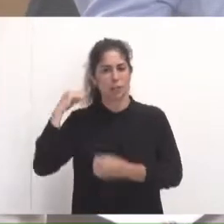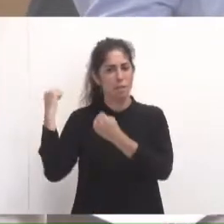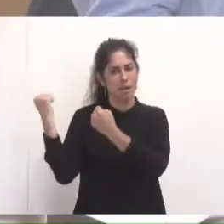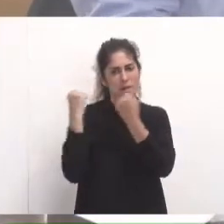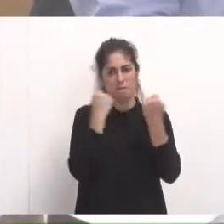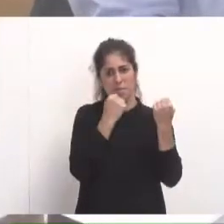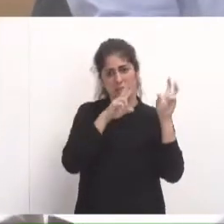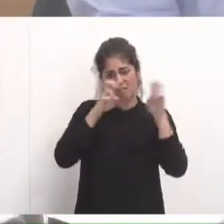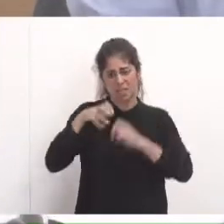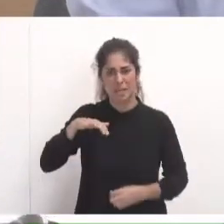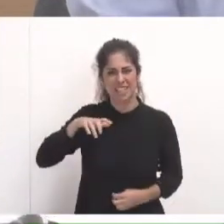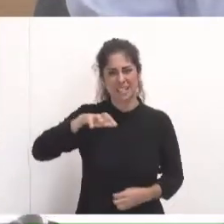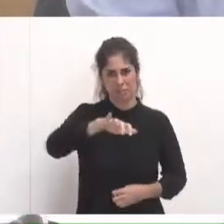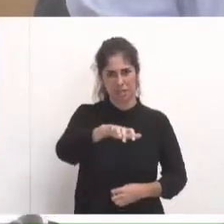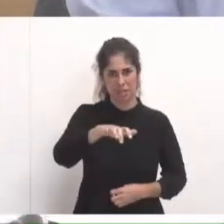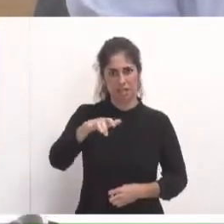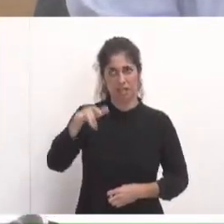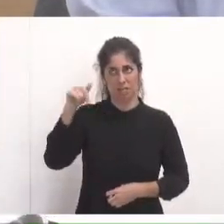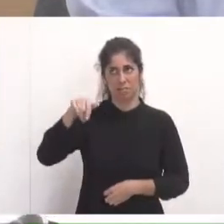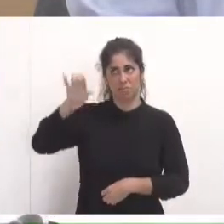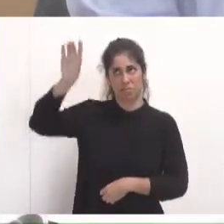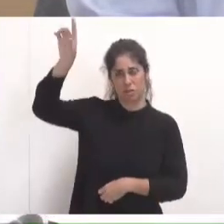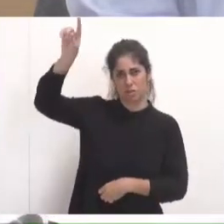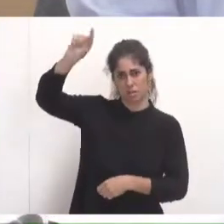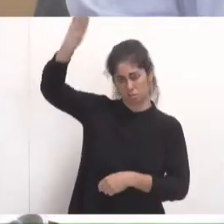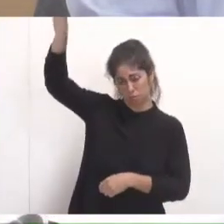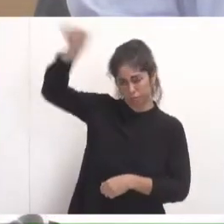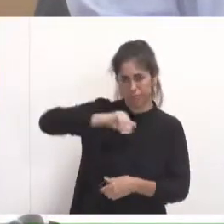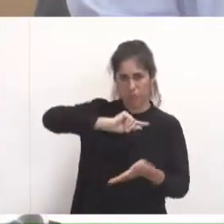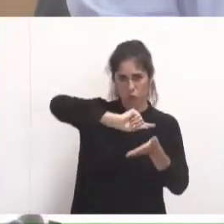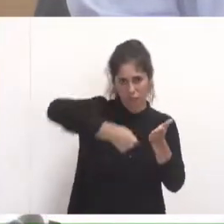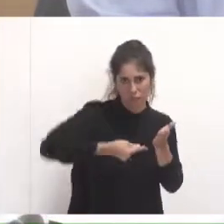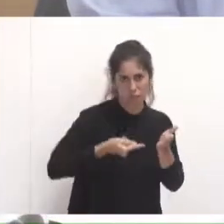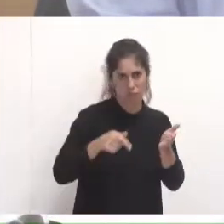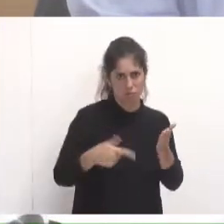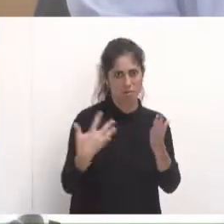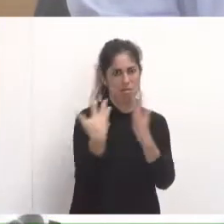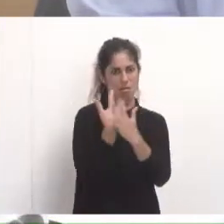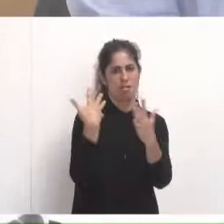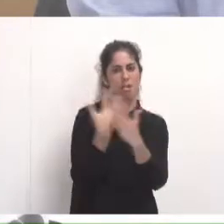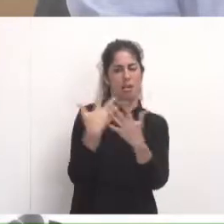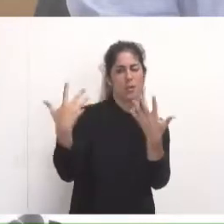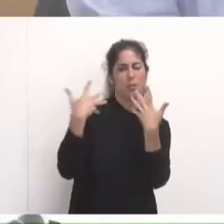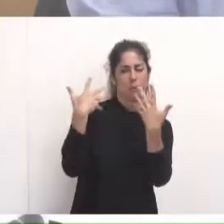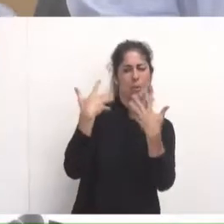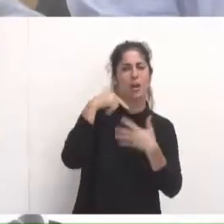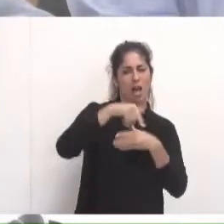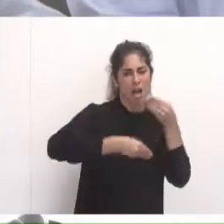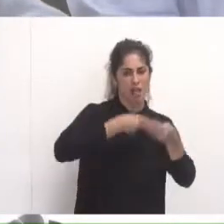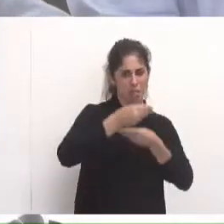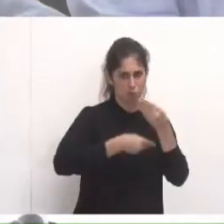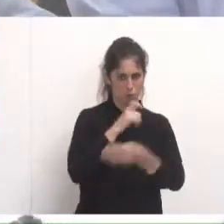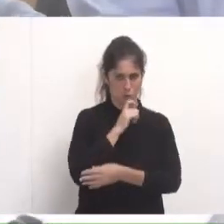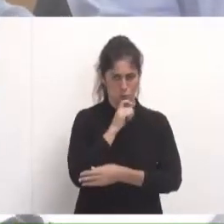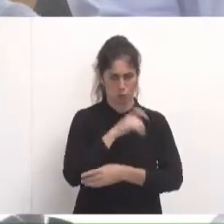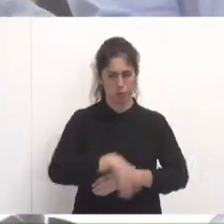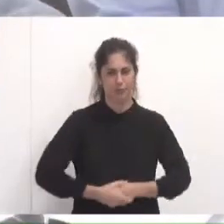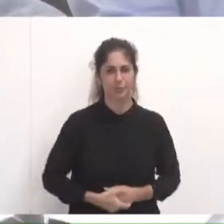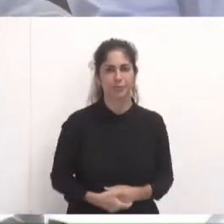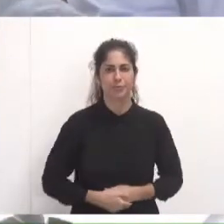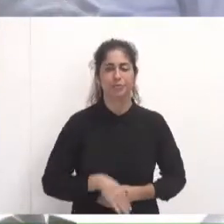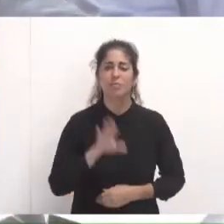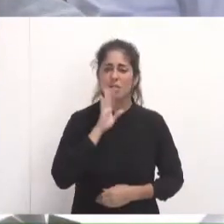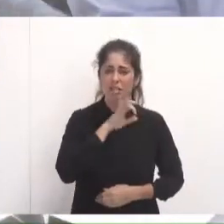también nos ha aclarado bastante sobre cómo enfocar este asunto, ¿no? Como bien ha comentado el señor